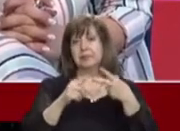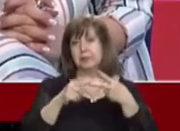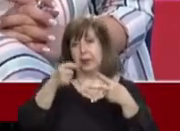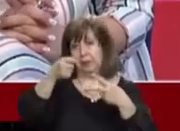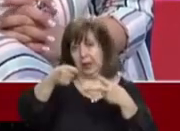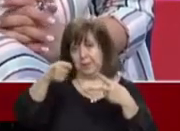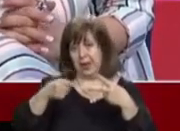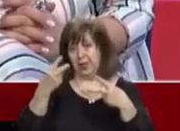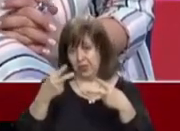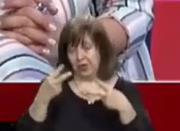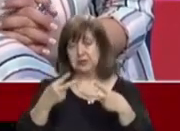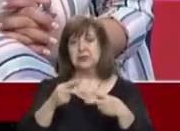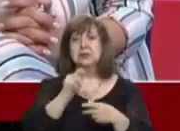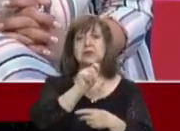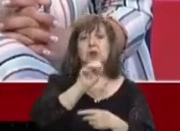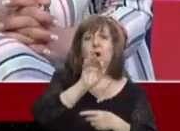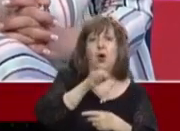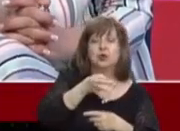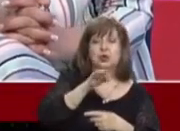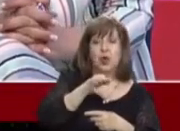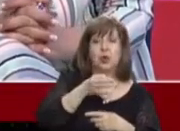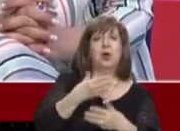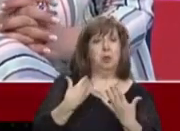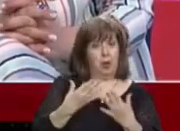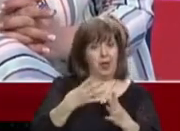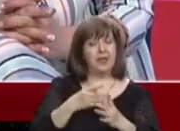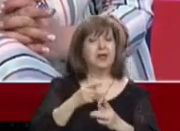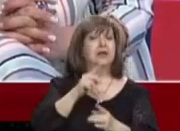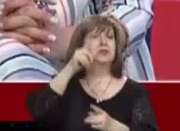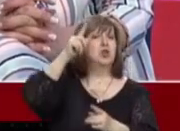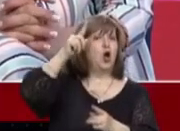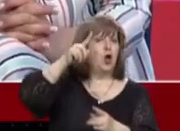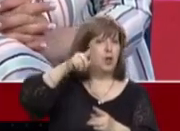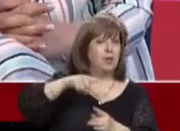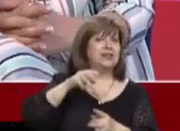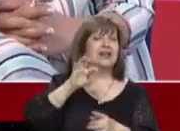tramos. Todo el mes de octubre Sí. tienen tiempo para gestionarlo. Esa es toda la información por el momento. Gracias.